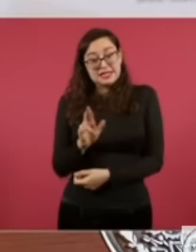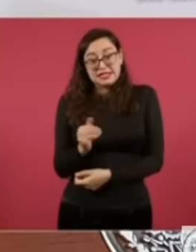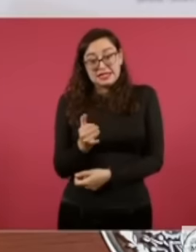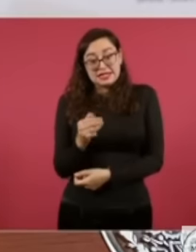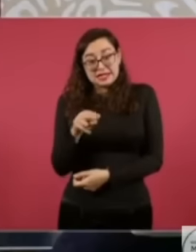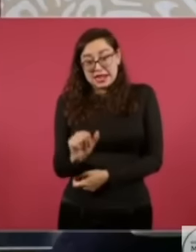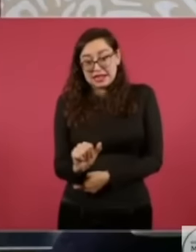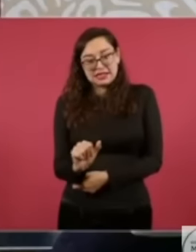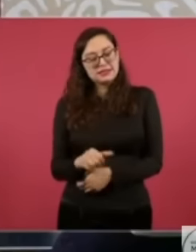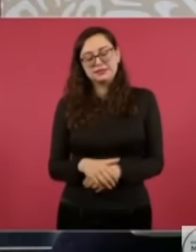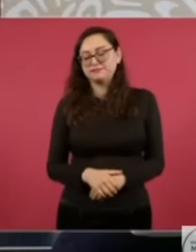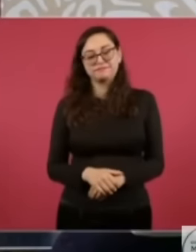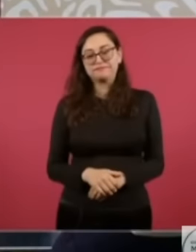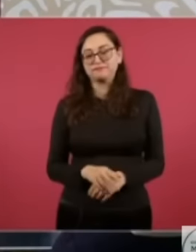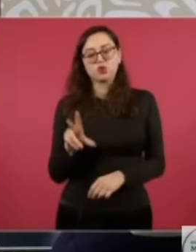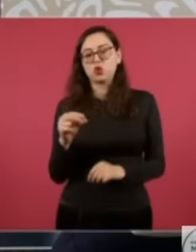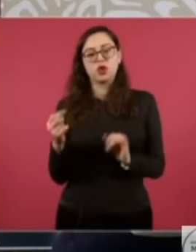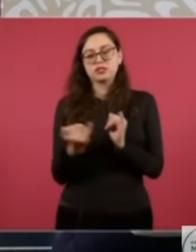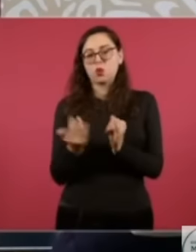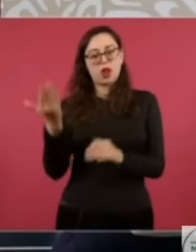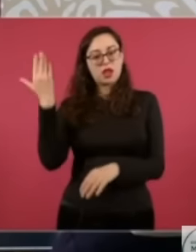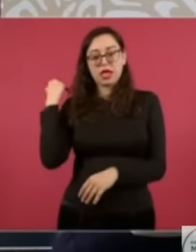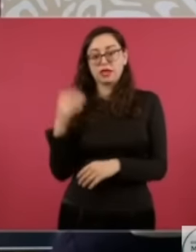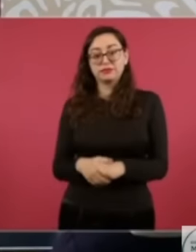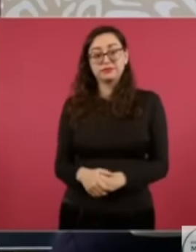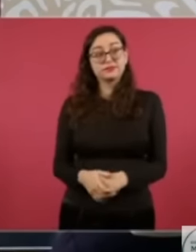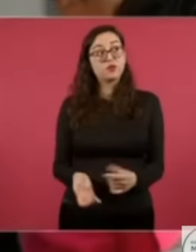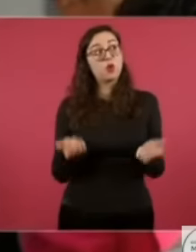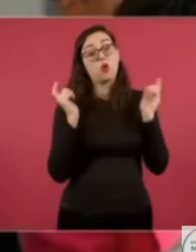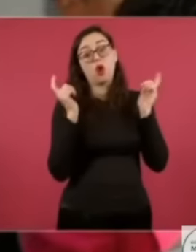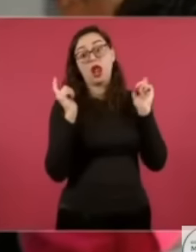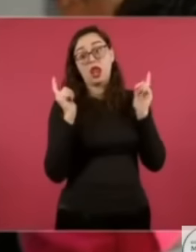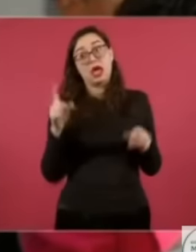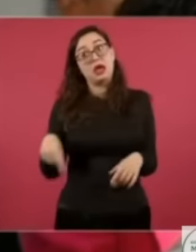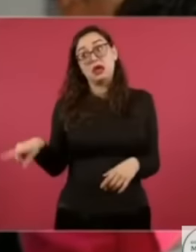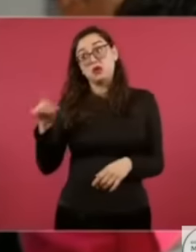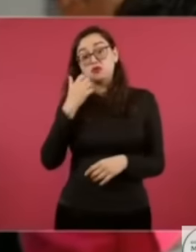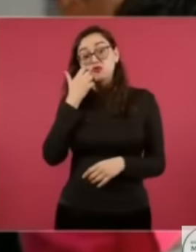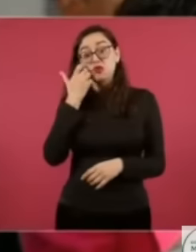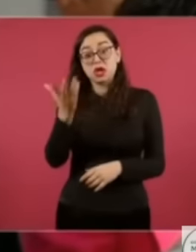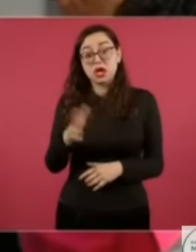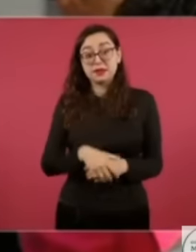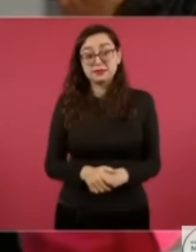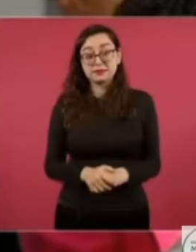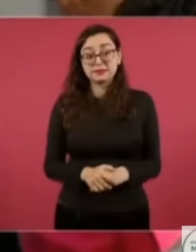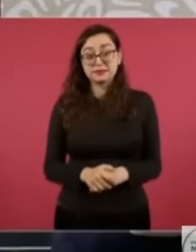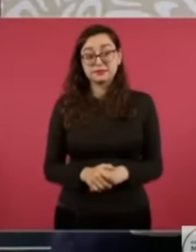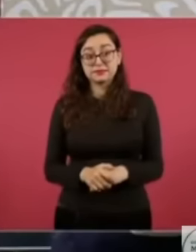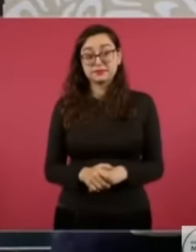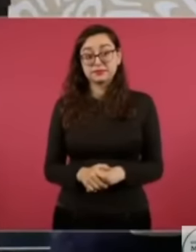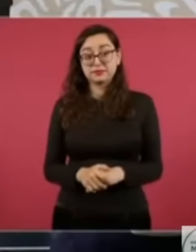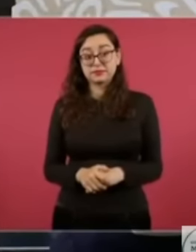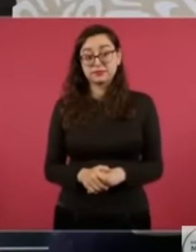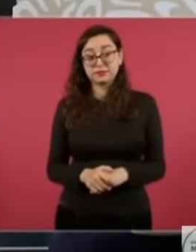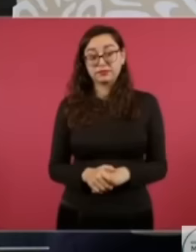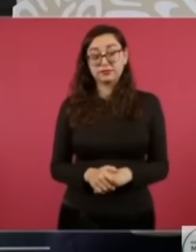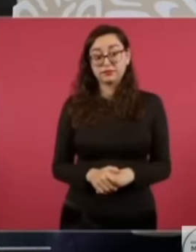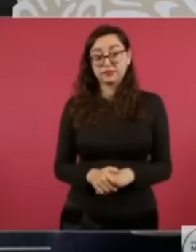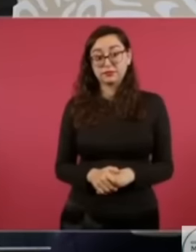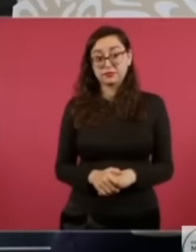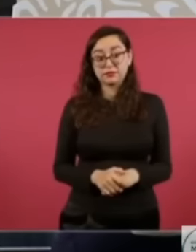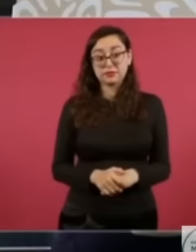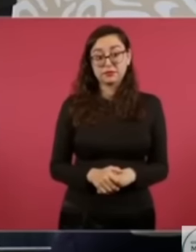ya no es como antes. Pues ojalá, ¿qué más quisieran ellos y muchos? Sí, sí, sí. Y quisiéramos.